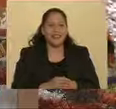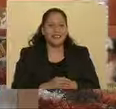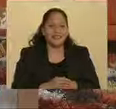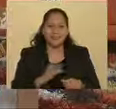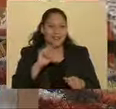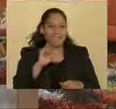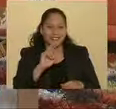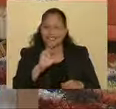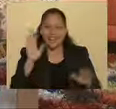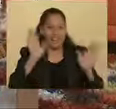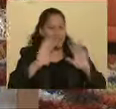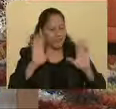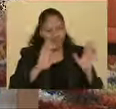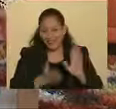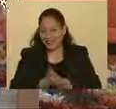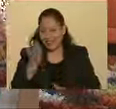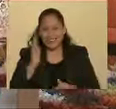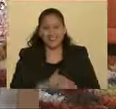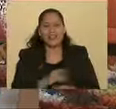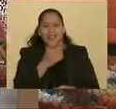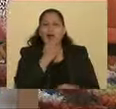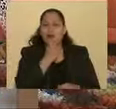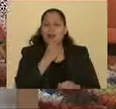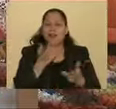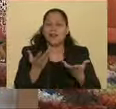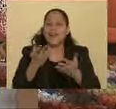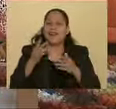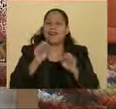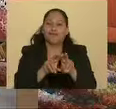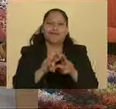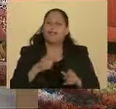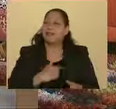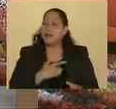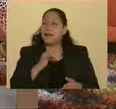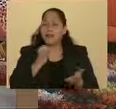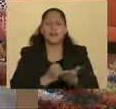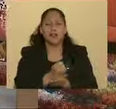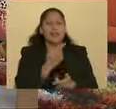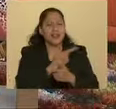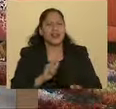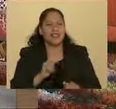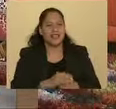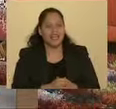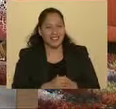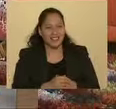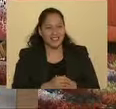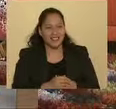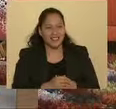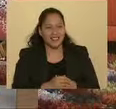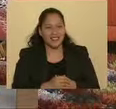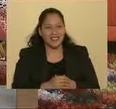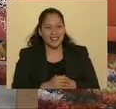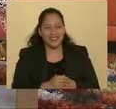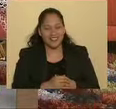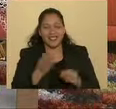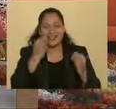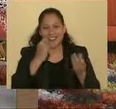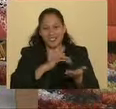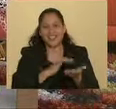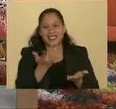Bueno. ¡Qué barra! Bueno, ustedes también. Eso me gusta. Yo sí te creo y te compro toda la teoría. Muchas